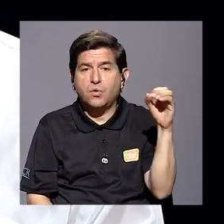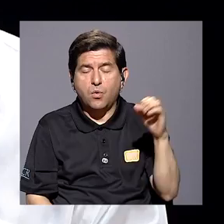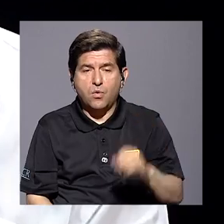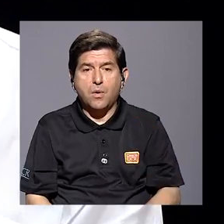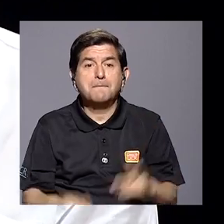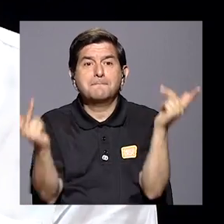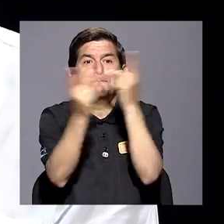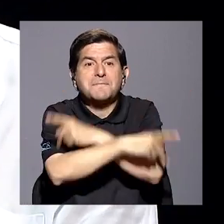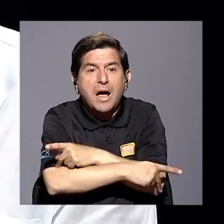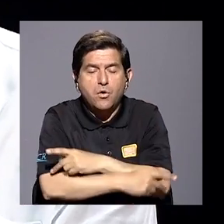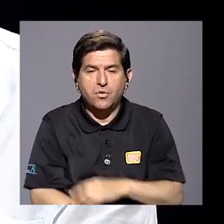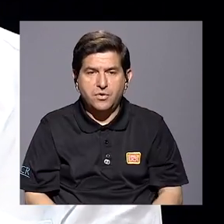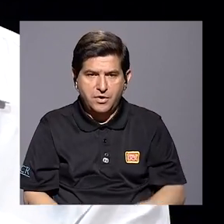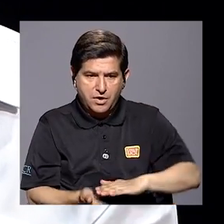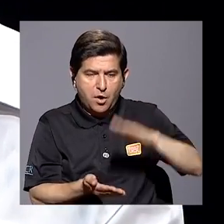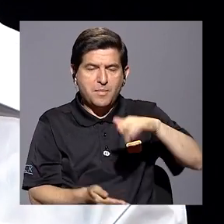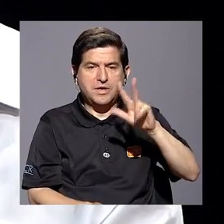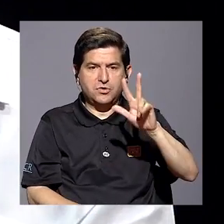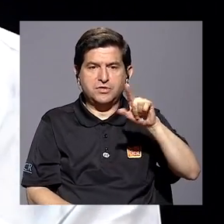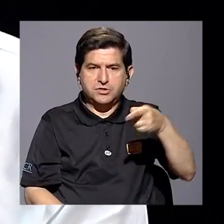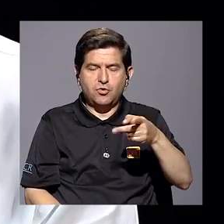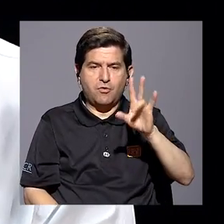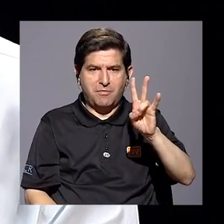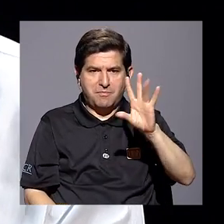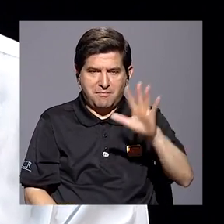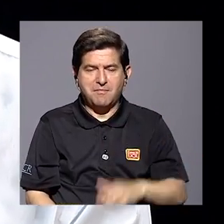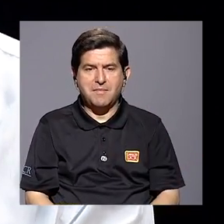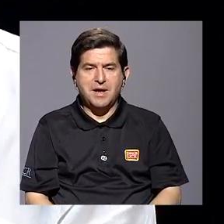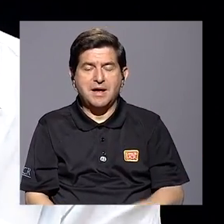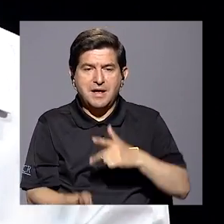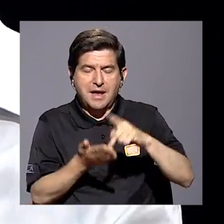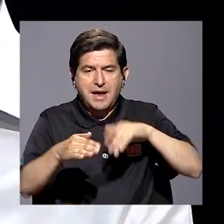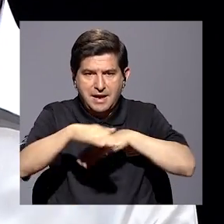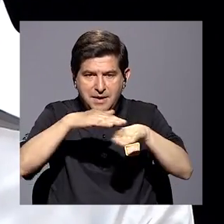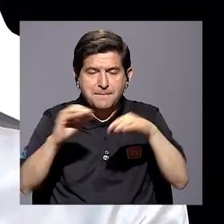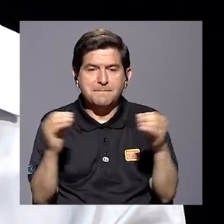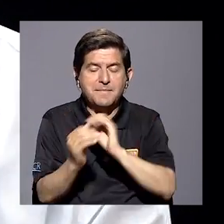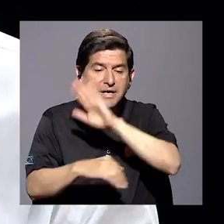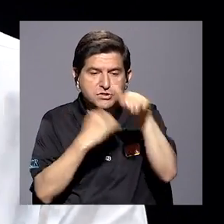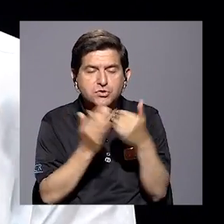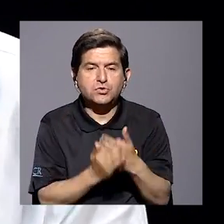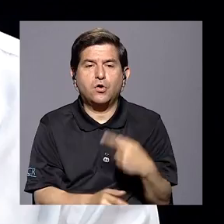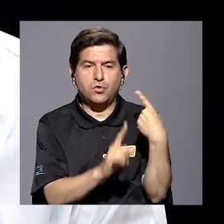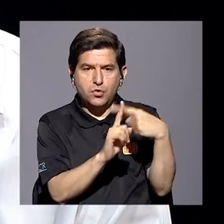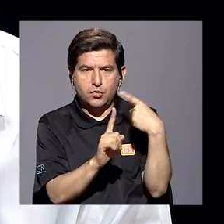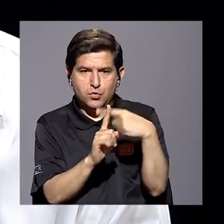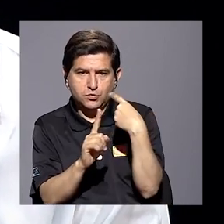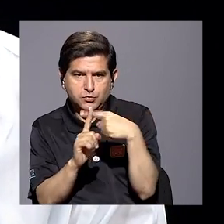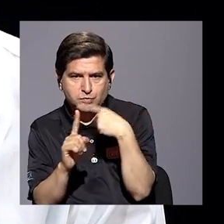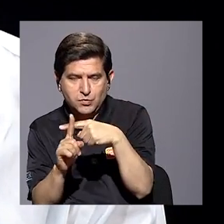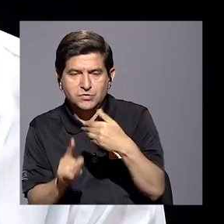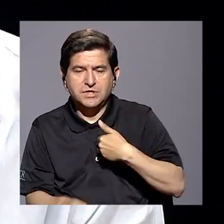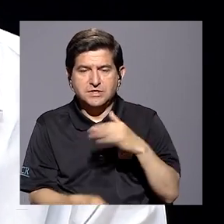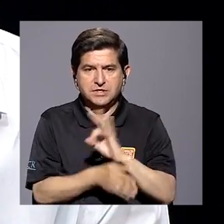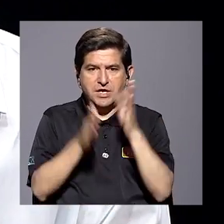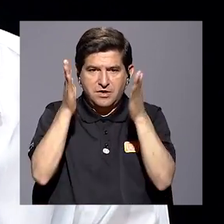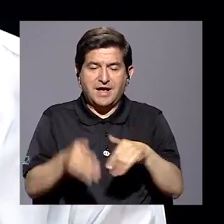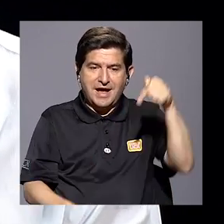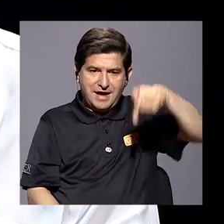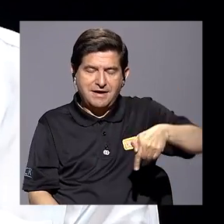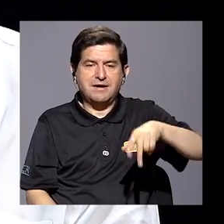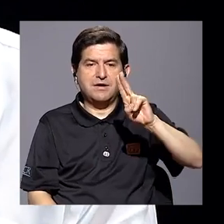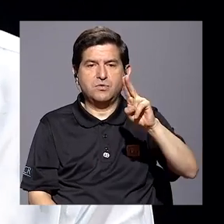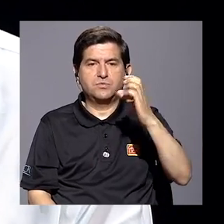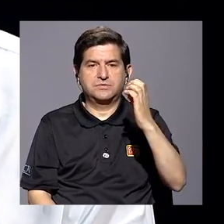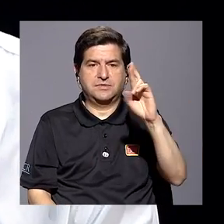o peor aún un aumento del 3,75 sobre el salario base más todos los pluses salariales que tienen los